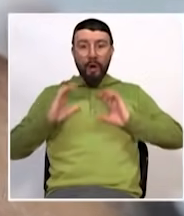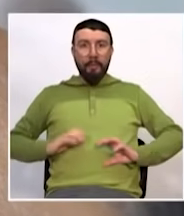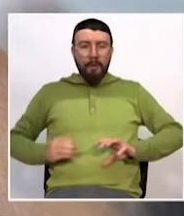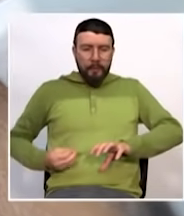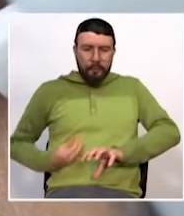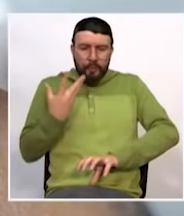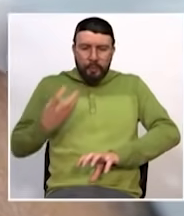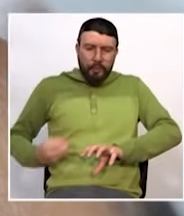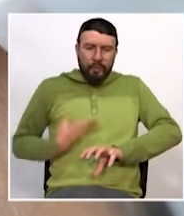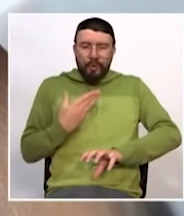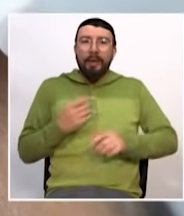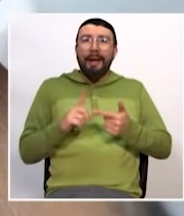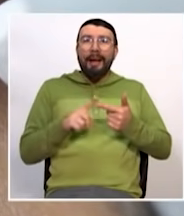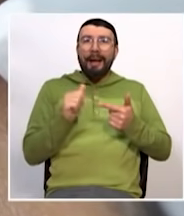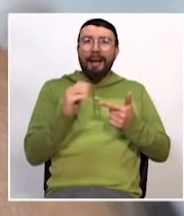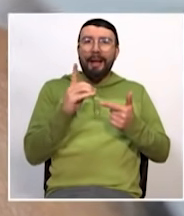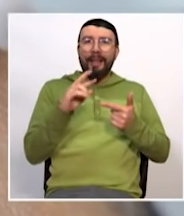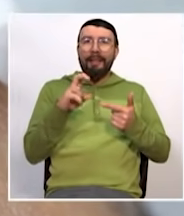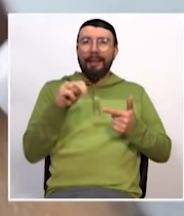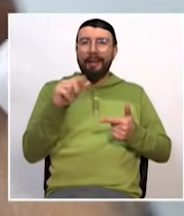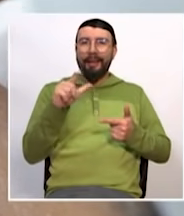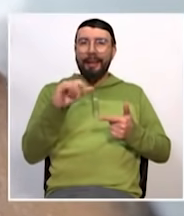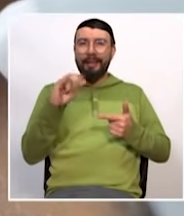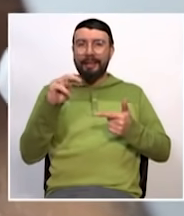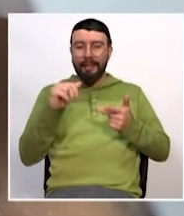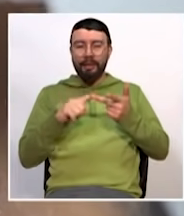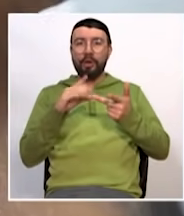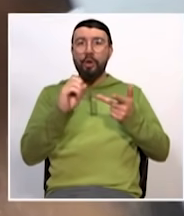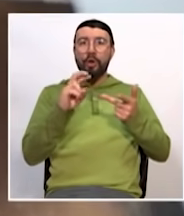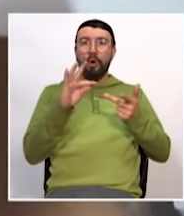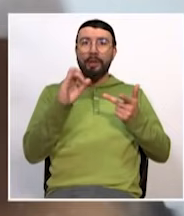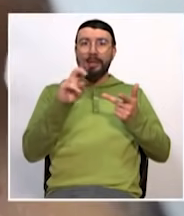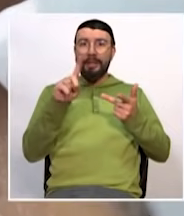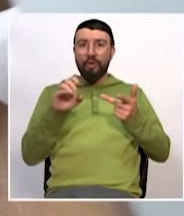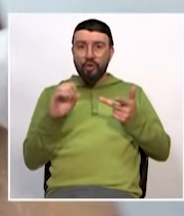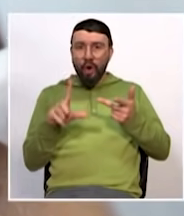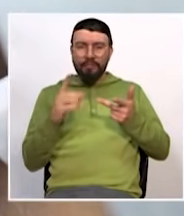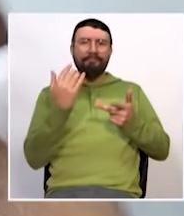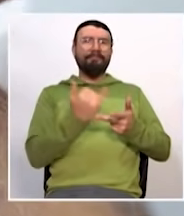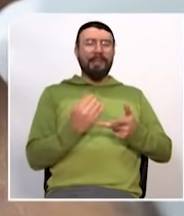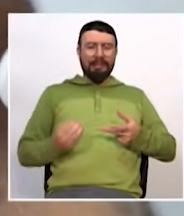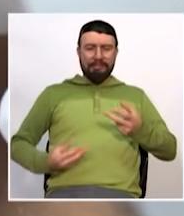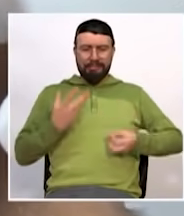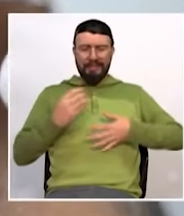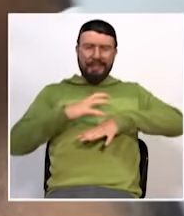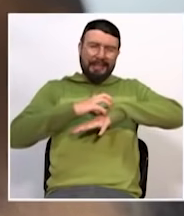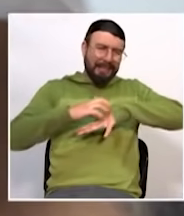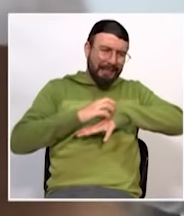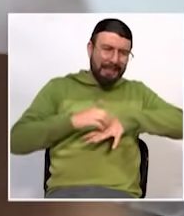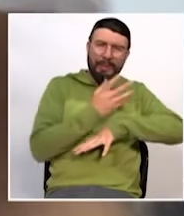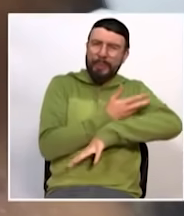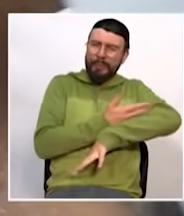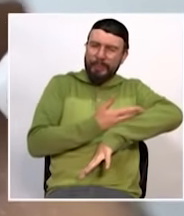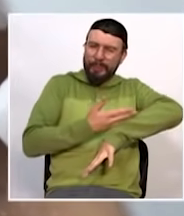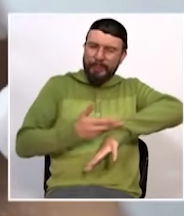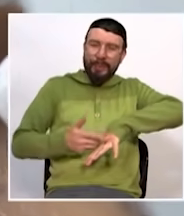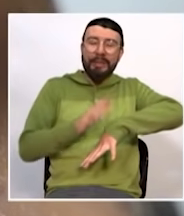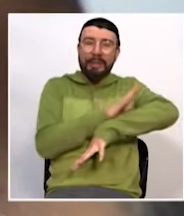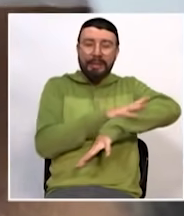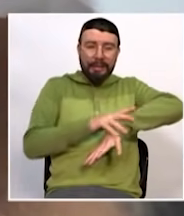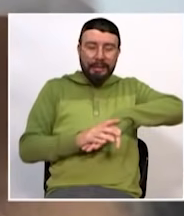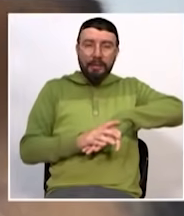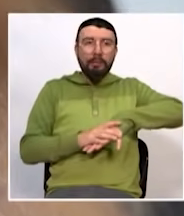cortisol hormonas que provocan un desequilibrio hormonal que puede derivar en un sarpullido o urticaria se puede